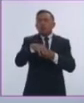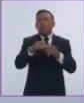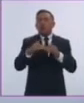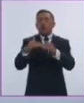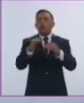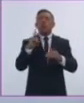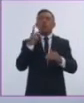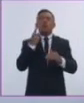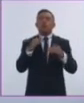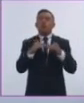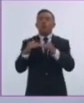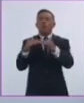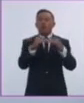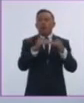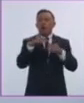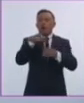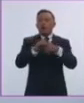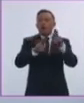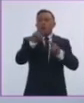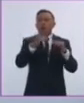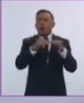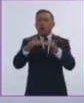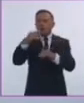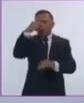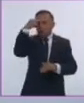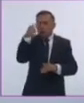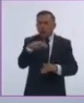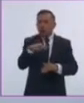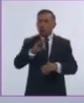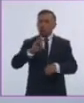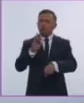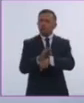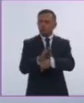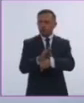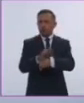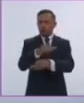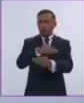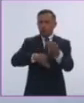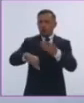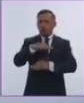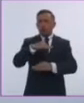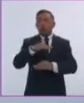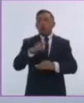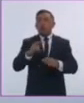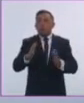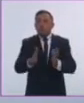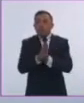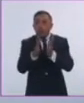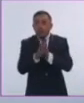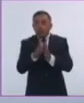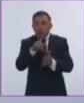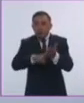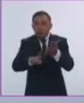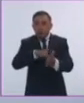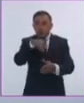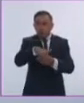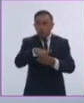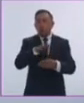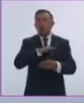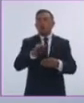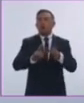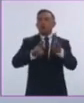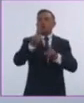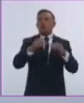confiere la democracia mexicana a cada uno de los electores participando contribuimos a la recreación de la democracia